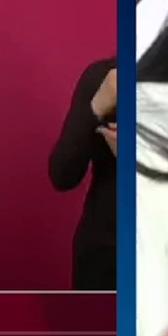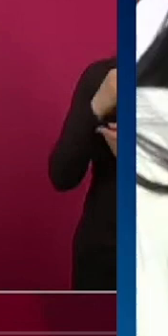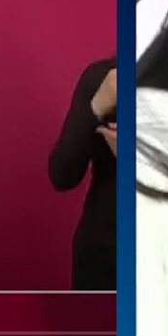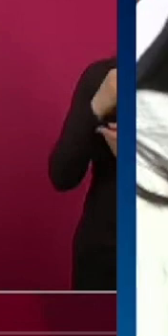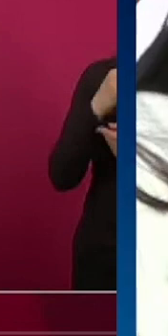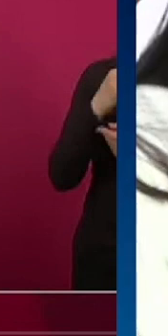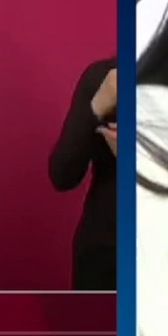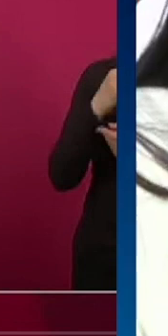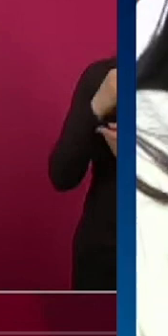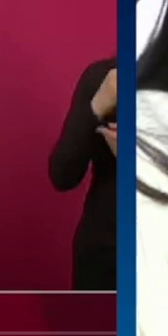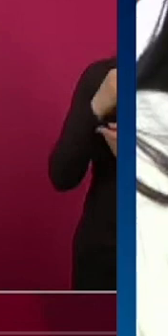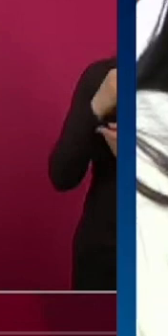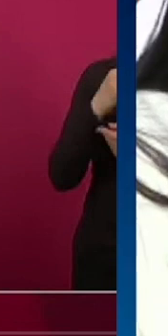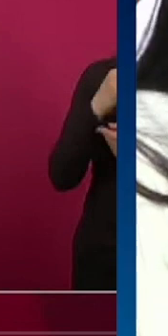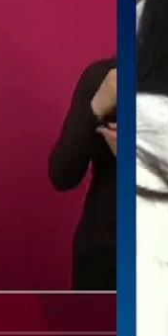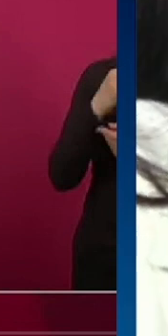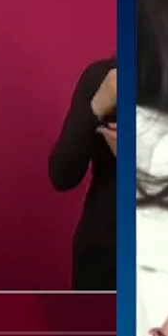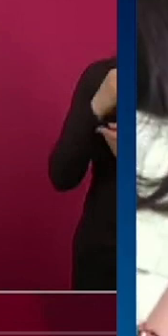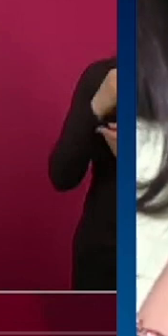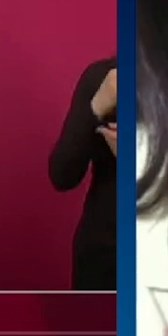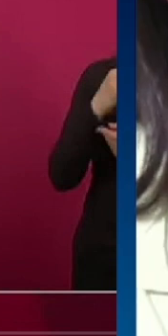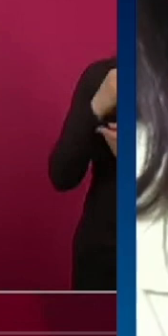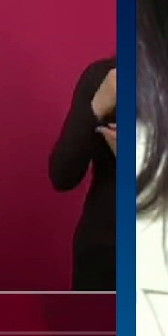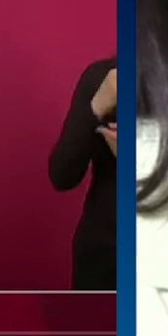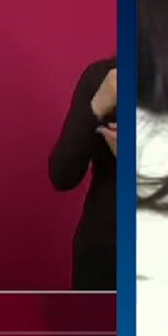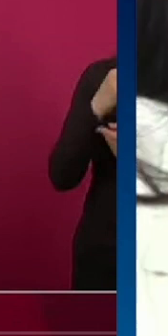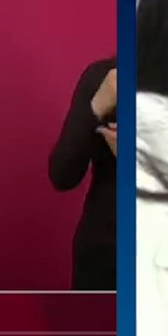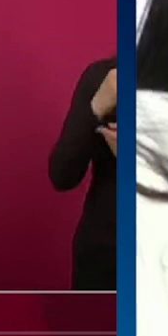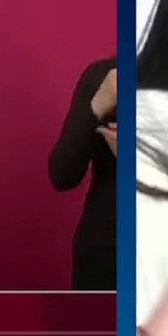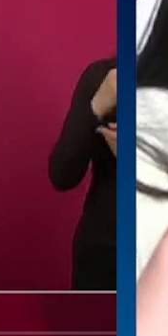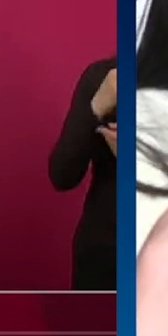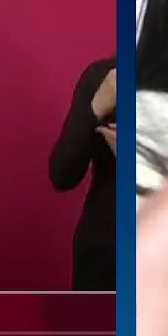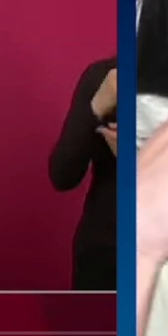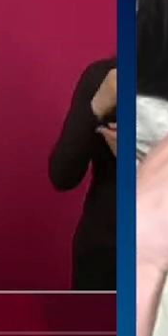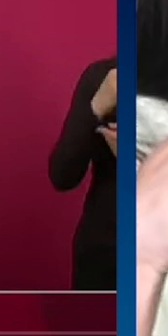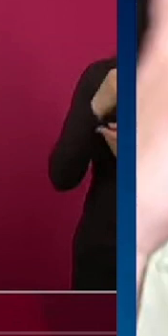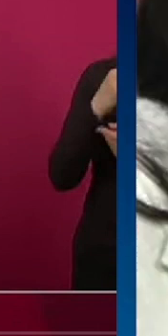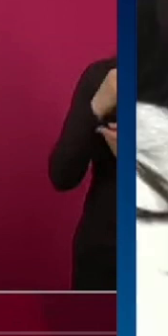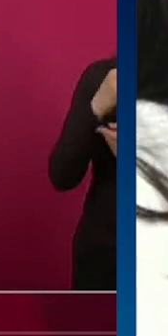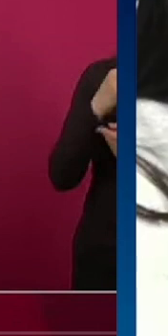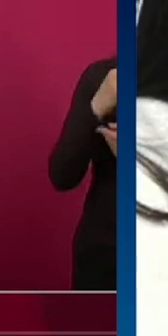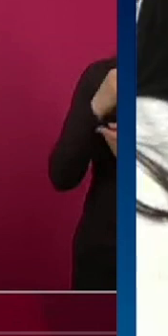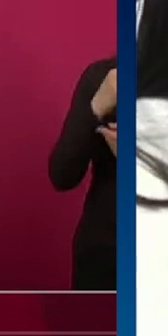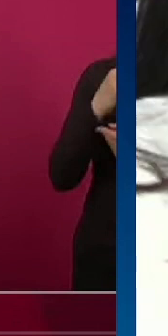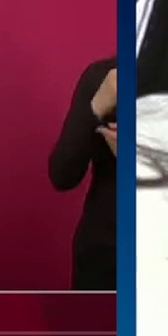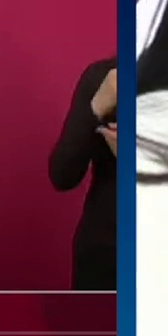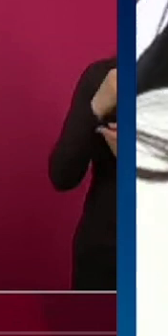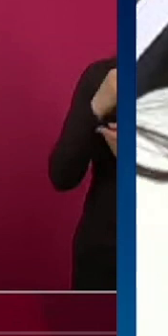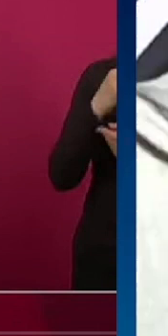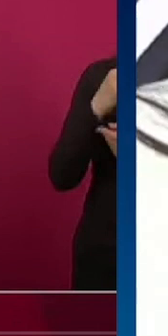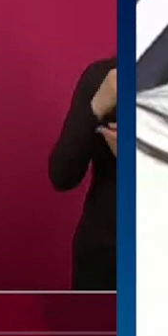pantalones, Jorge Ramos. Y si realmente muy defensor y en contra de dictadores y matones, pues bueno, de entrada dejaré de trabajarle a